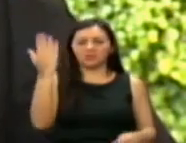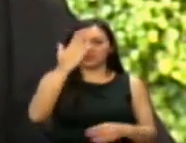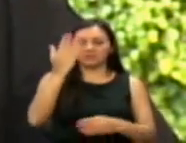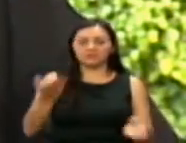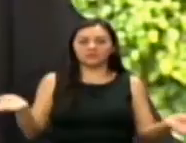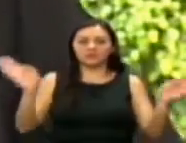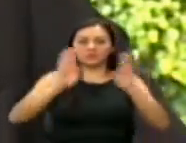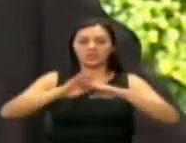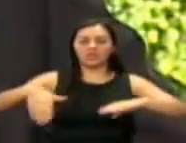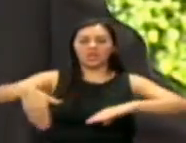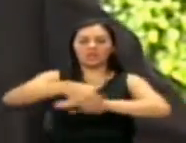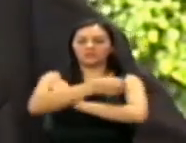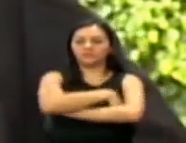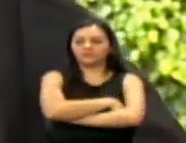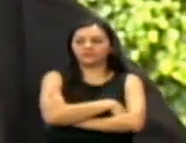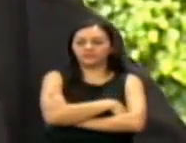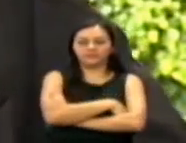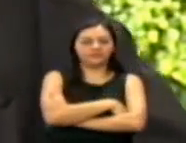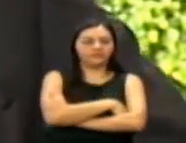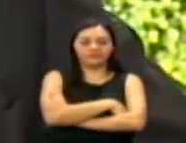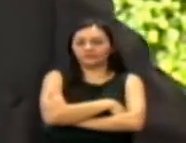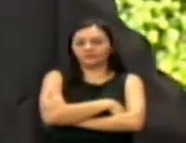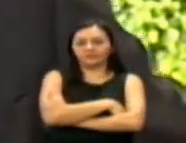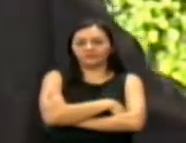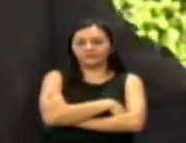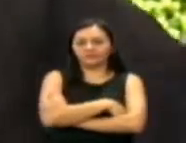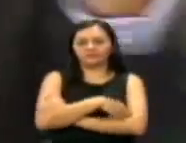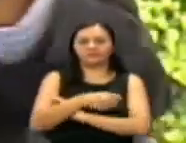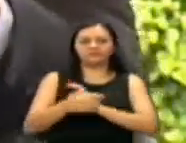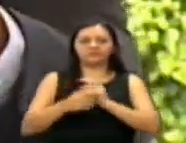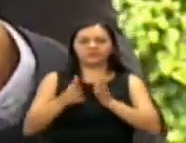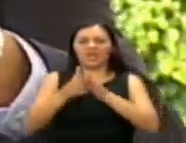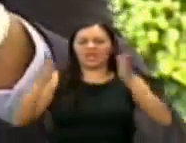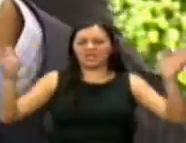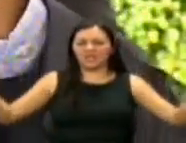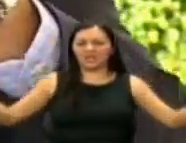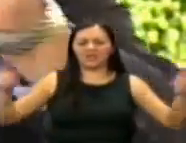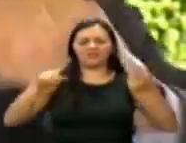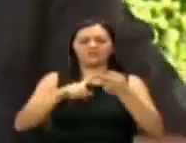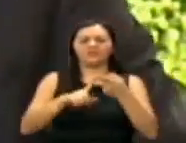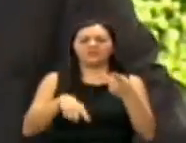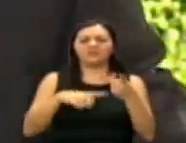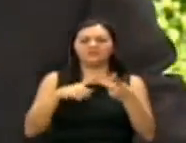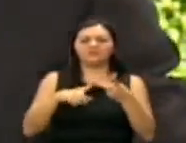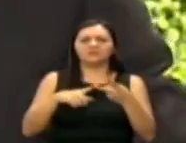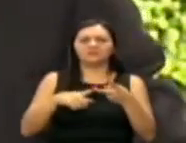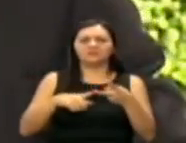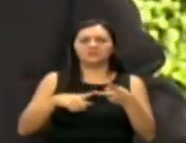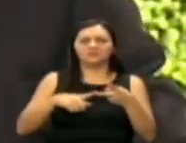carreteras, y todas carreteras extraordinarias. La Panamericana Sur, la autopista, la autovía